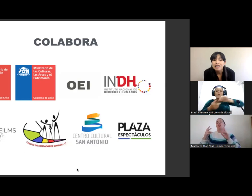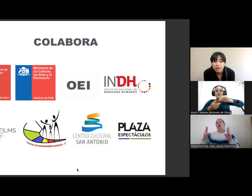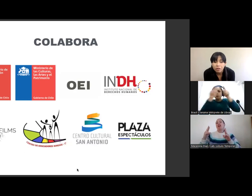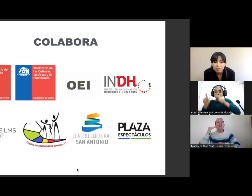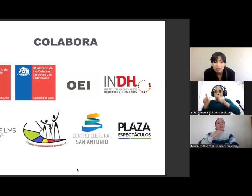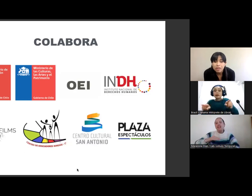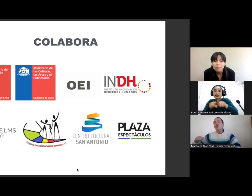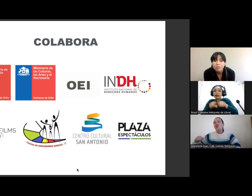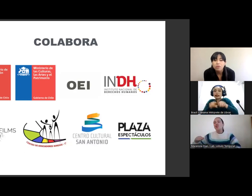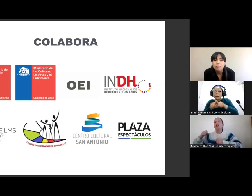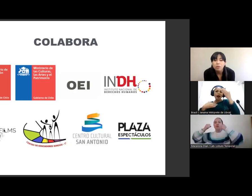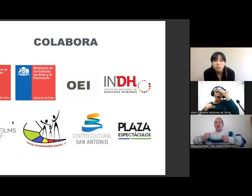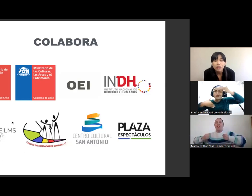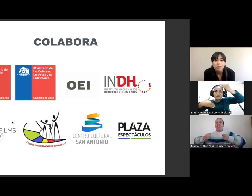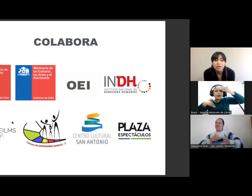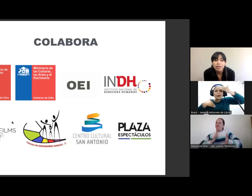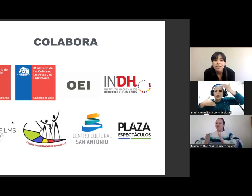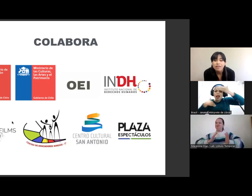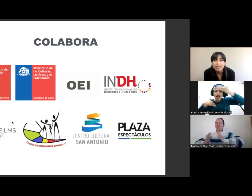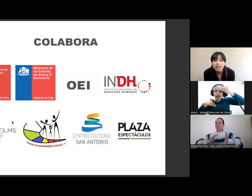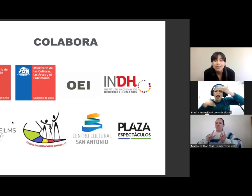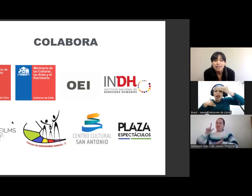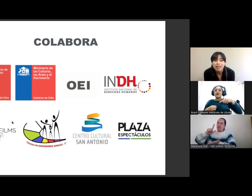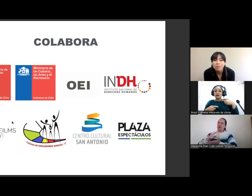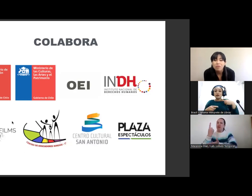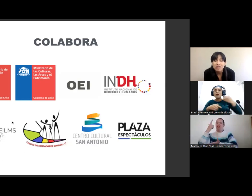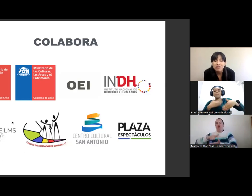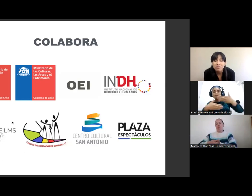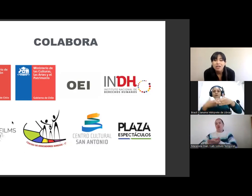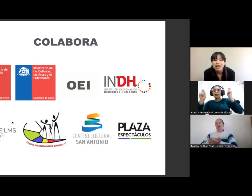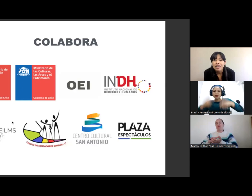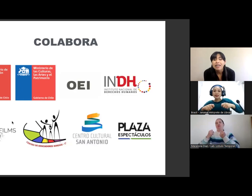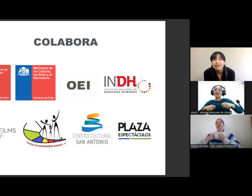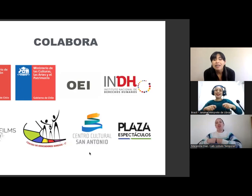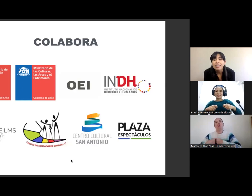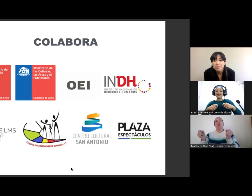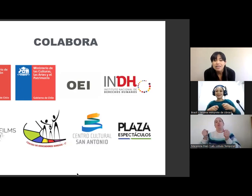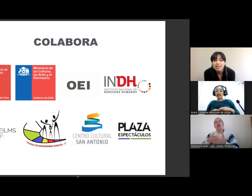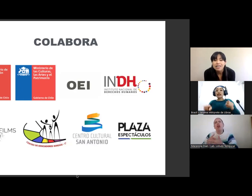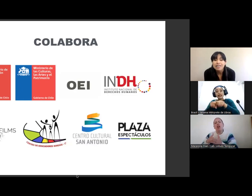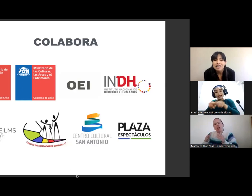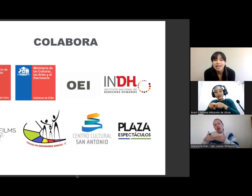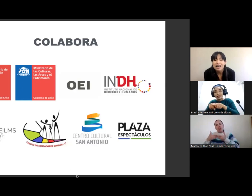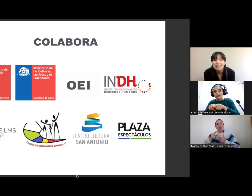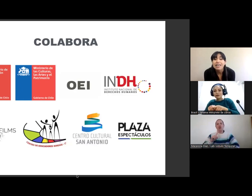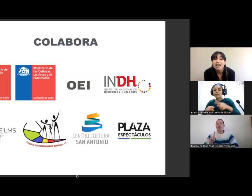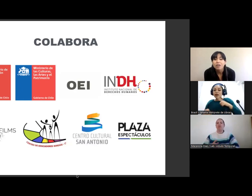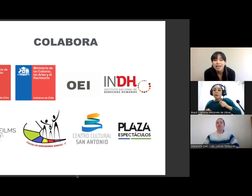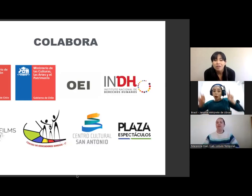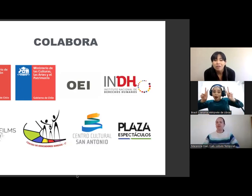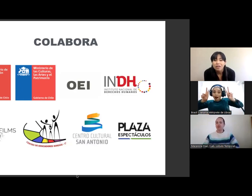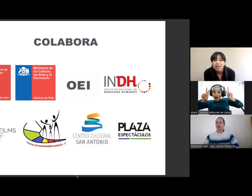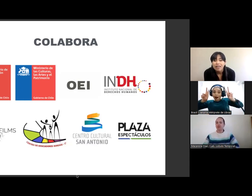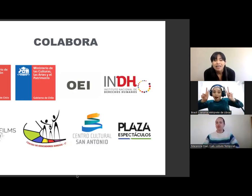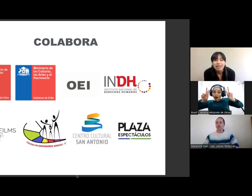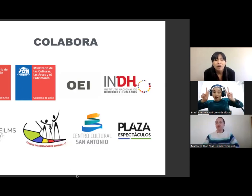agradecemos enormemente por su apoyo para poder avanzar en este proceso y que mis primeras señas se haya